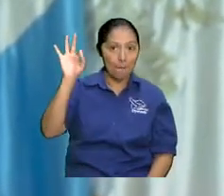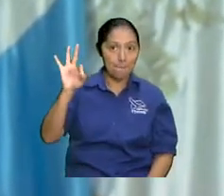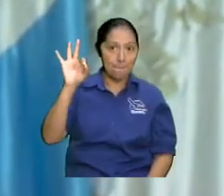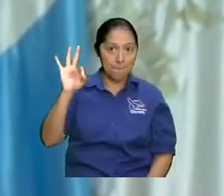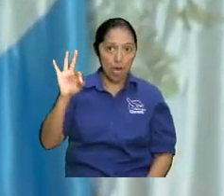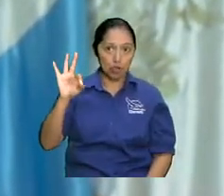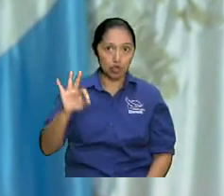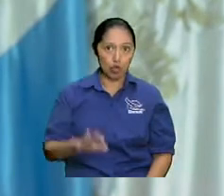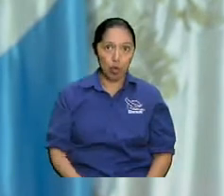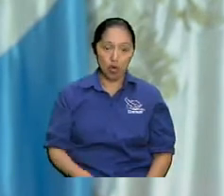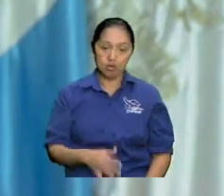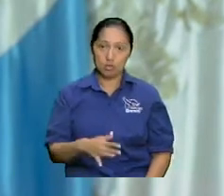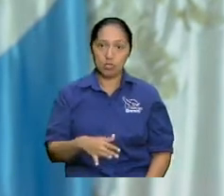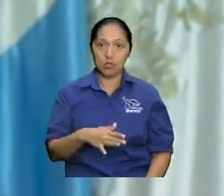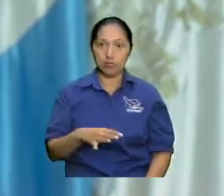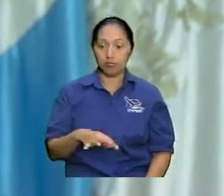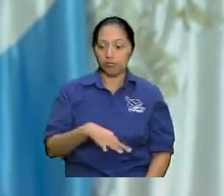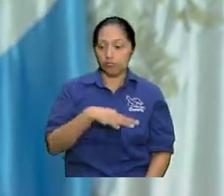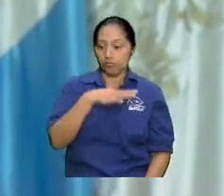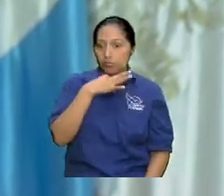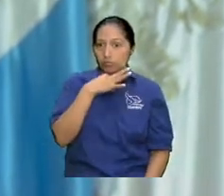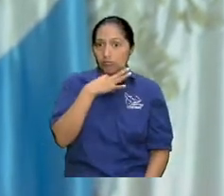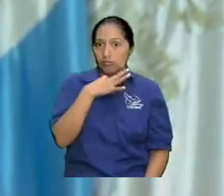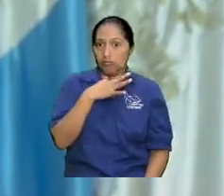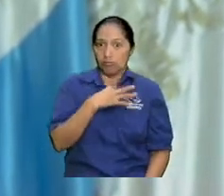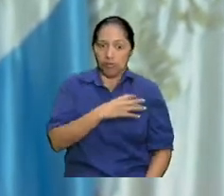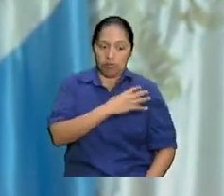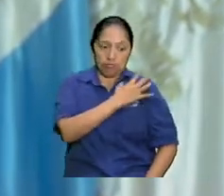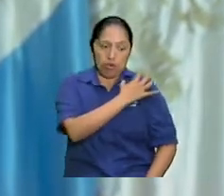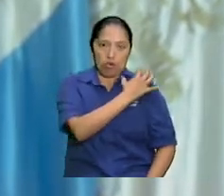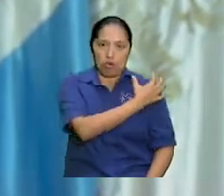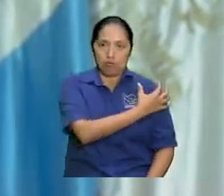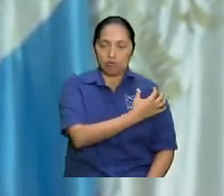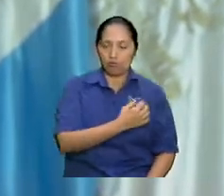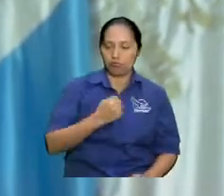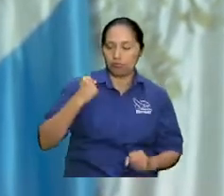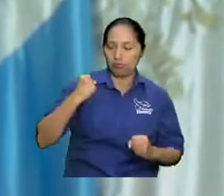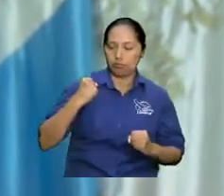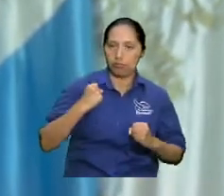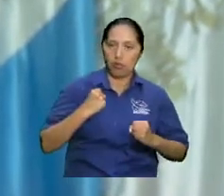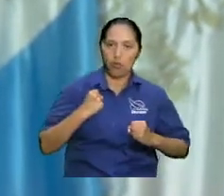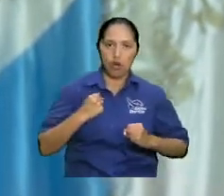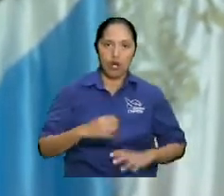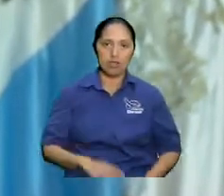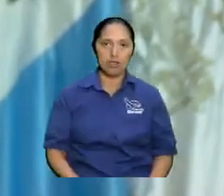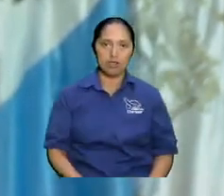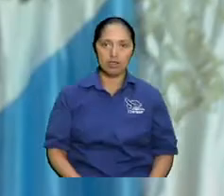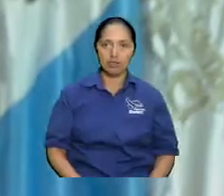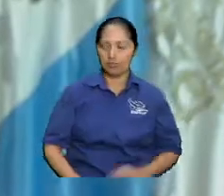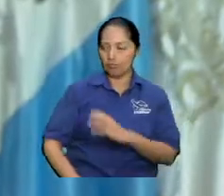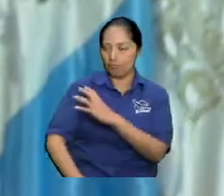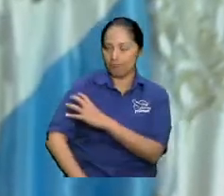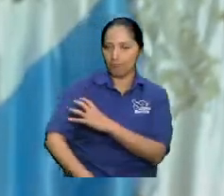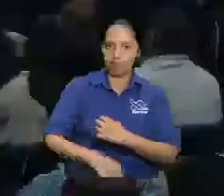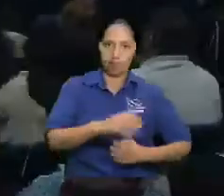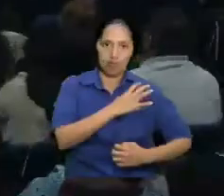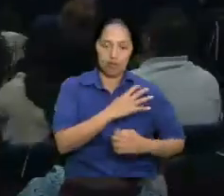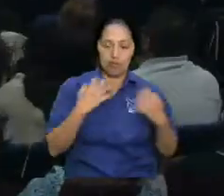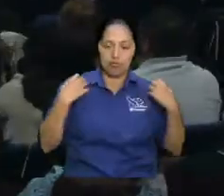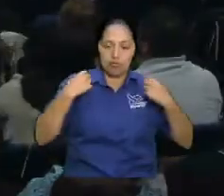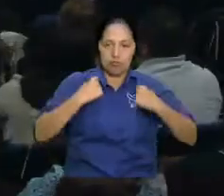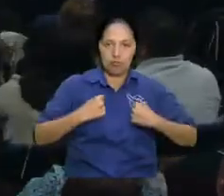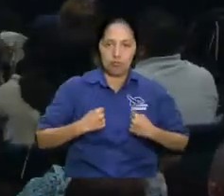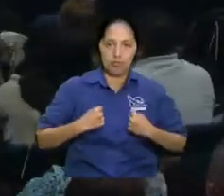se ponen saco para ver, para que se les mire el gato. Y yo me tengo que poner saco traslapado para que no se me mire el garrafón,